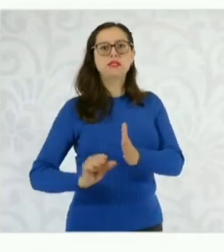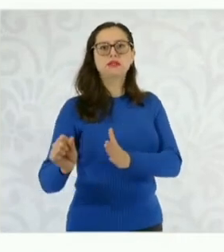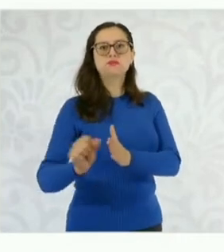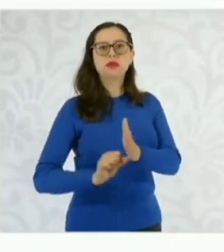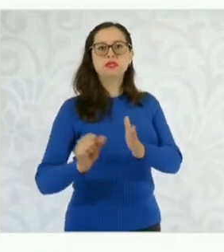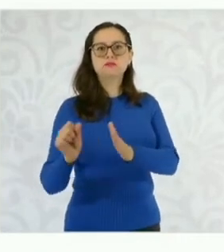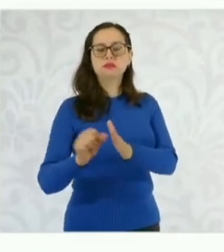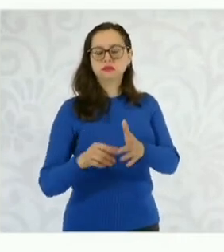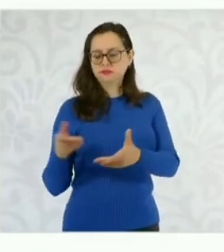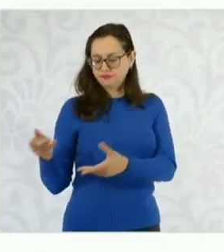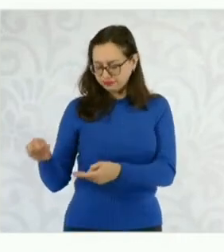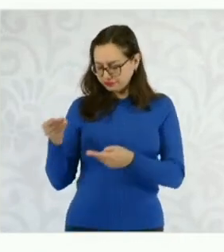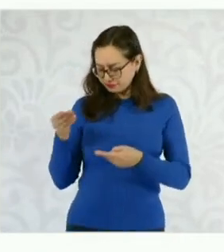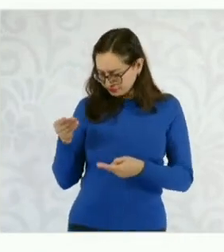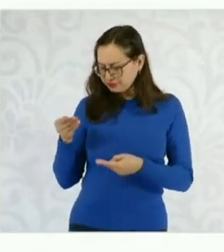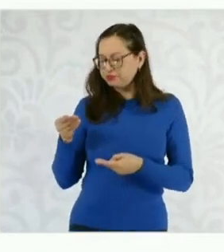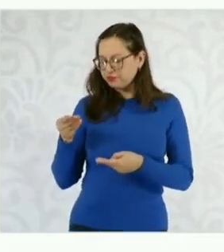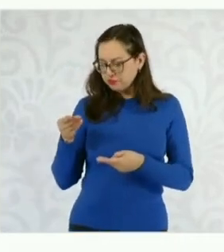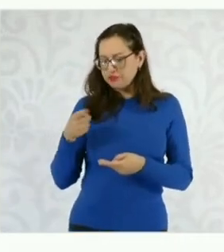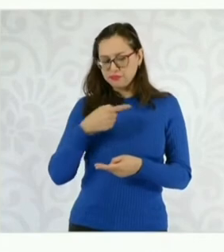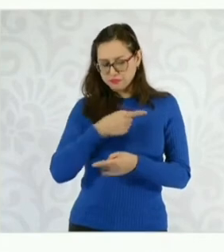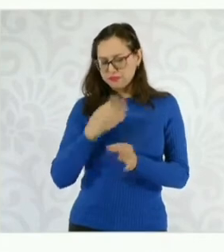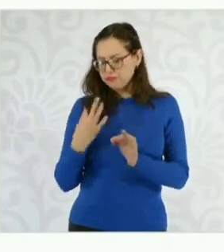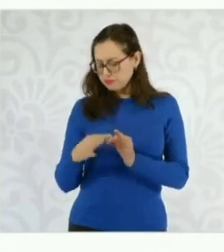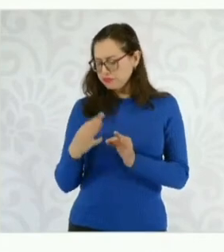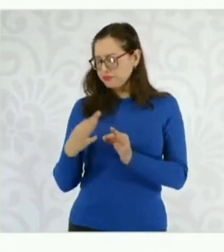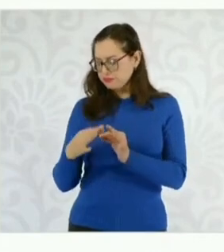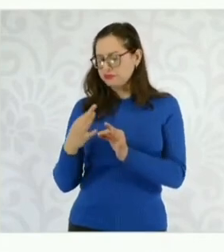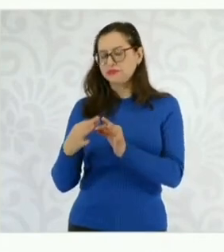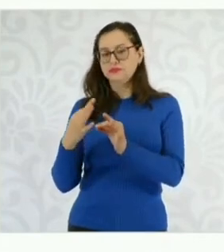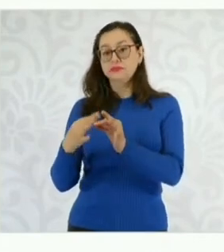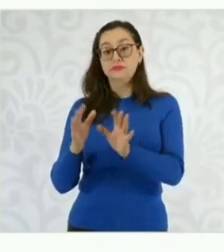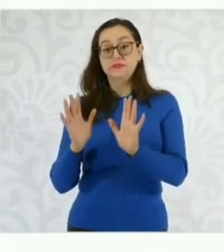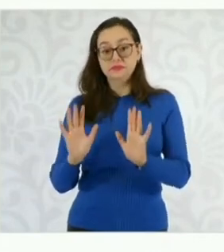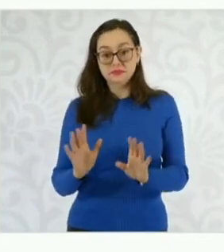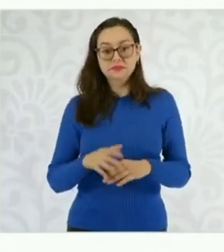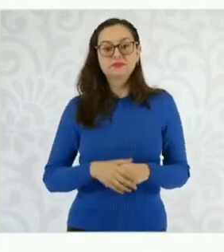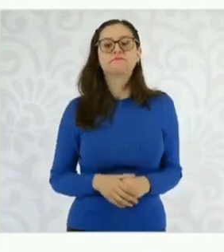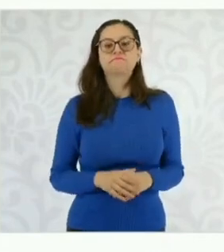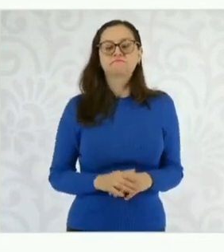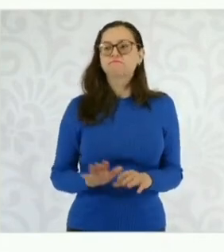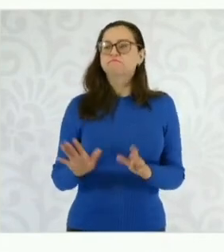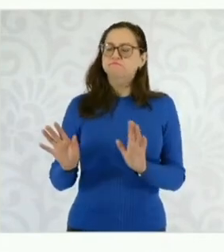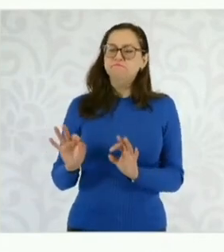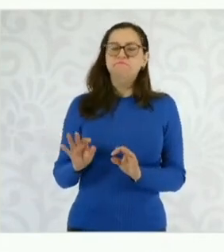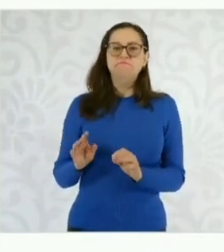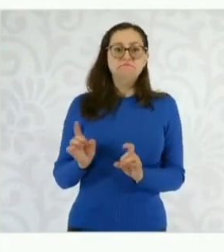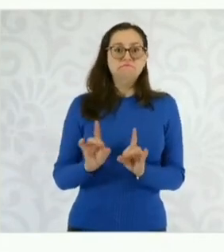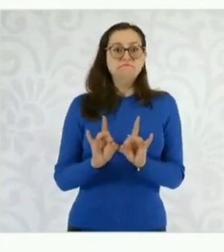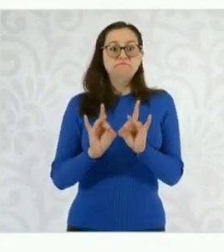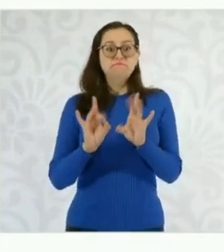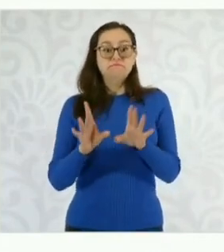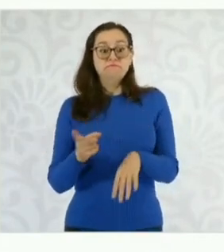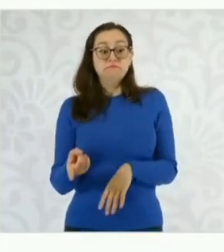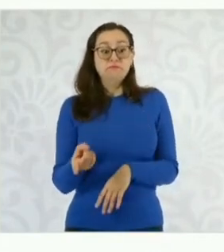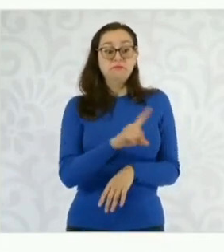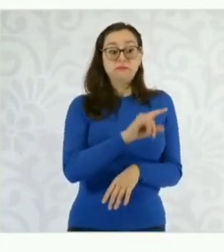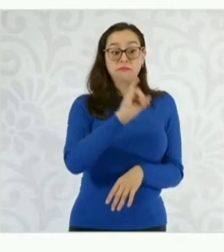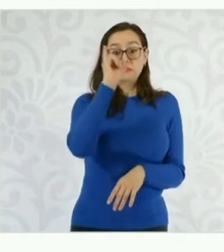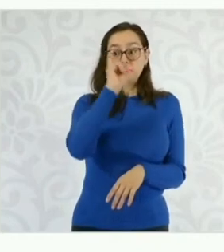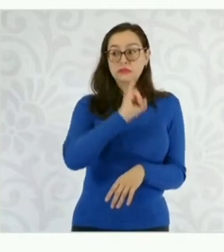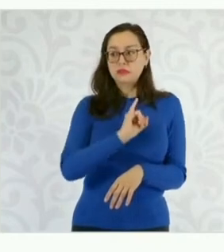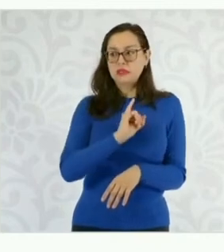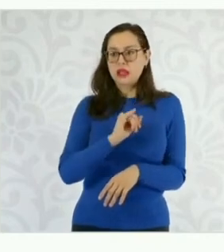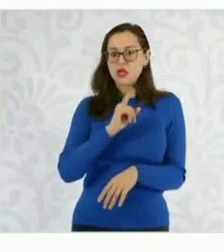empleador, por una estrategia fiscal, por una cuestión de rentabilidad, da de baja a